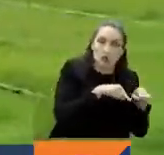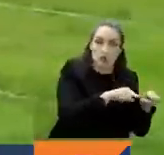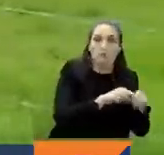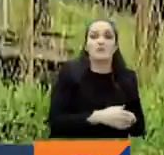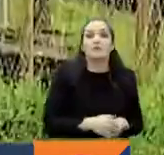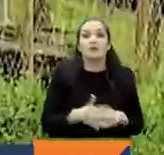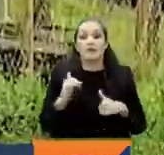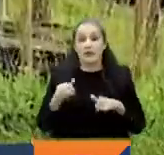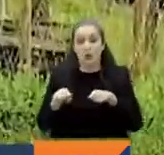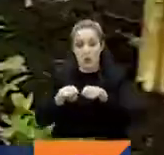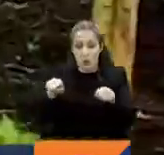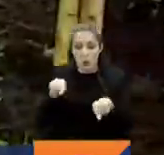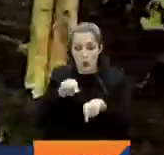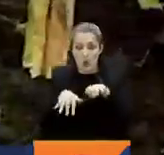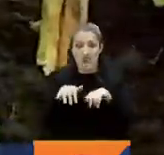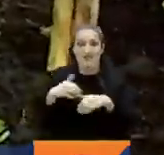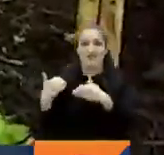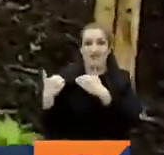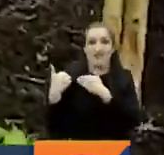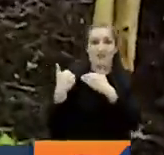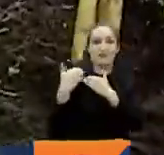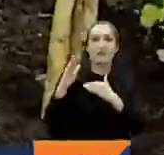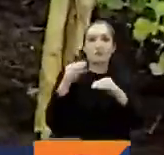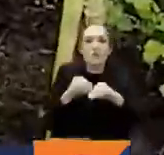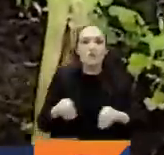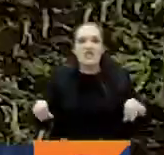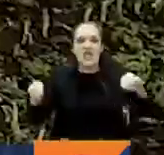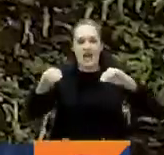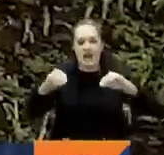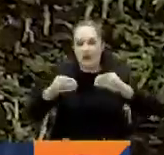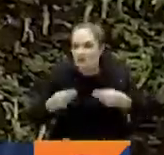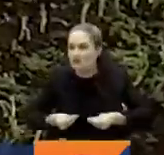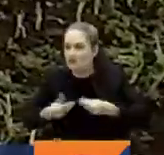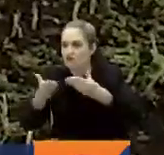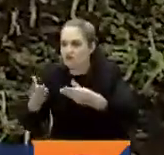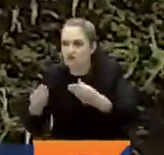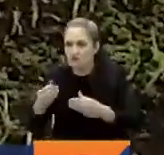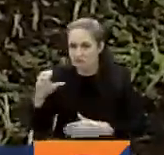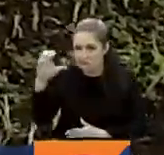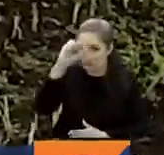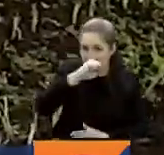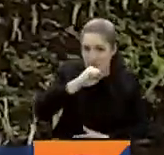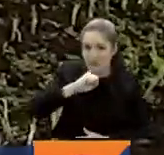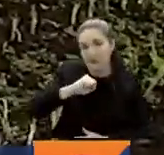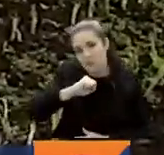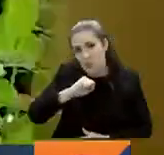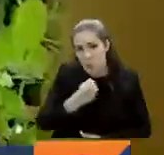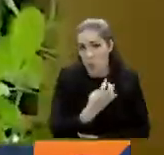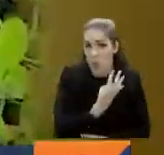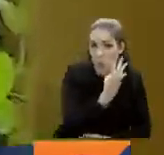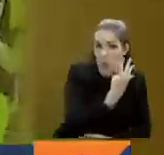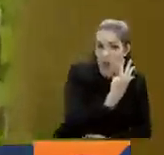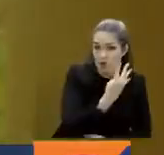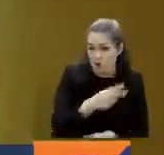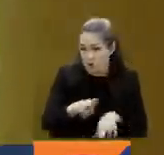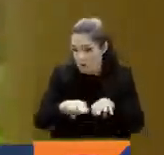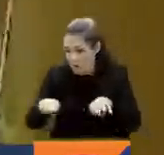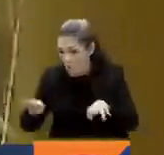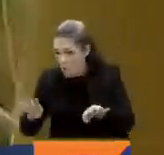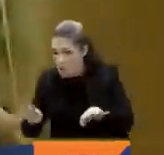Tierras informó que está a la espera de la información oficial para conocer si se trata o no de los 4 integrantes de la comisión.